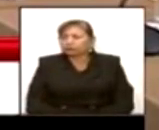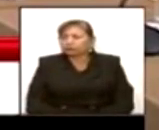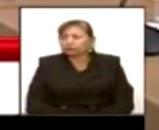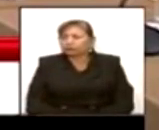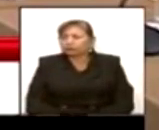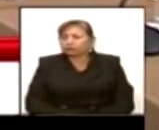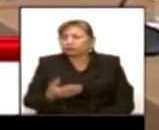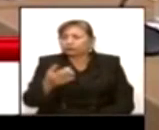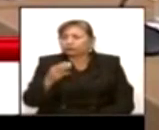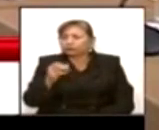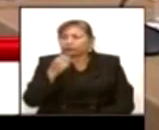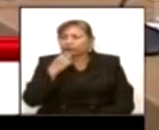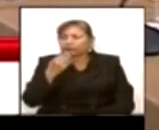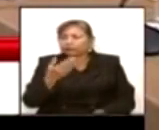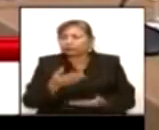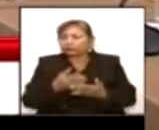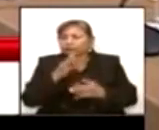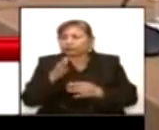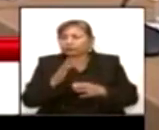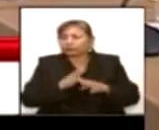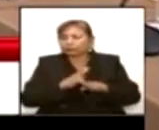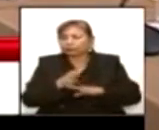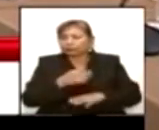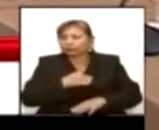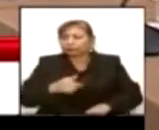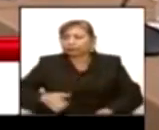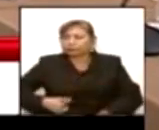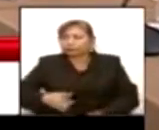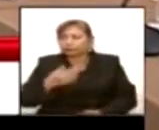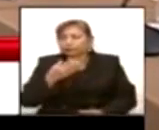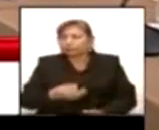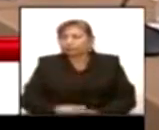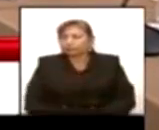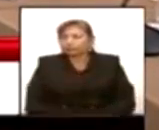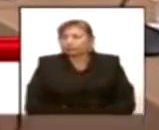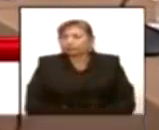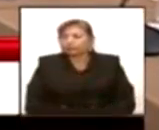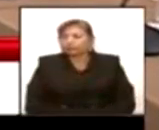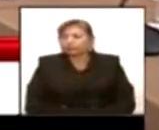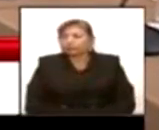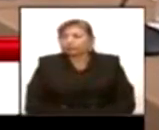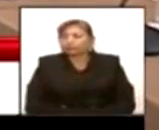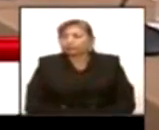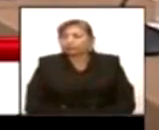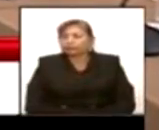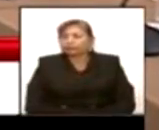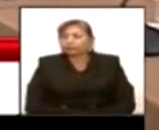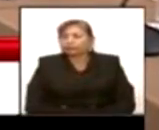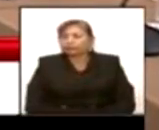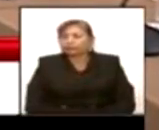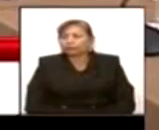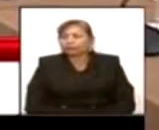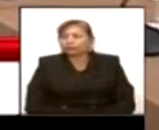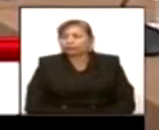Doctora Fernández, cuando se dirija a los señores congresistas a través de la presidencia, por favor. Por supuesto, señor presidente.